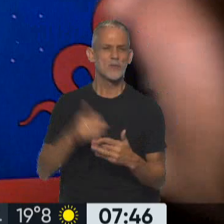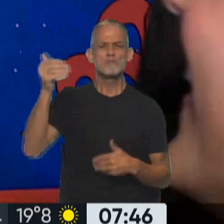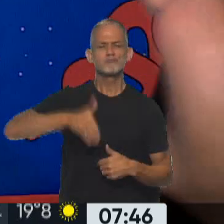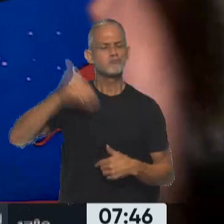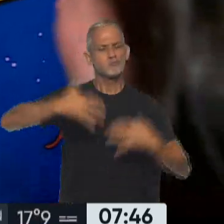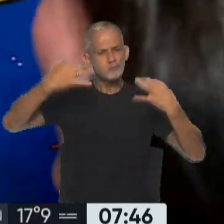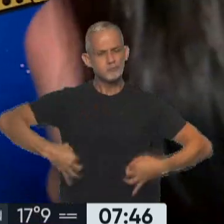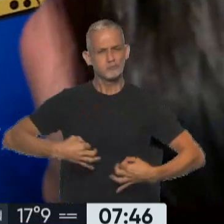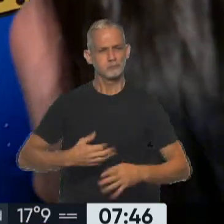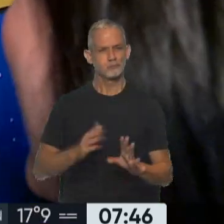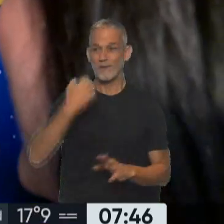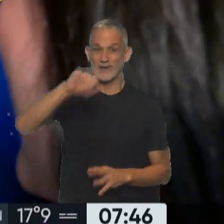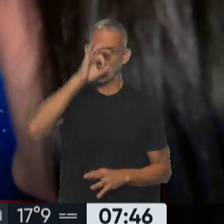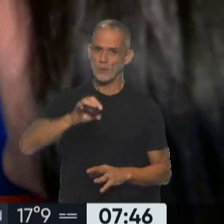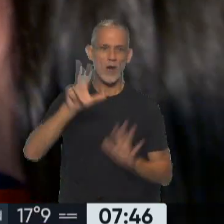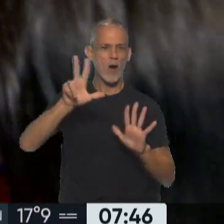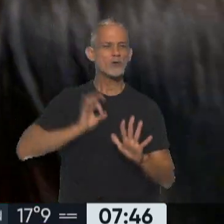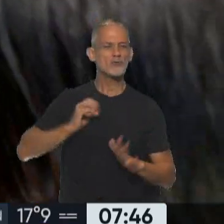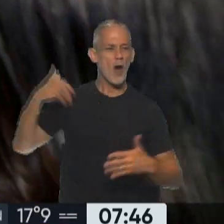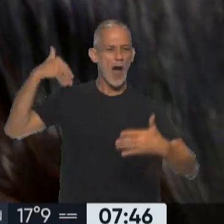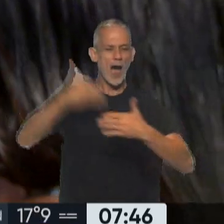perfecta. 8 años,